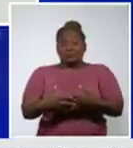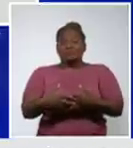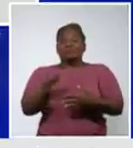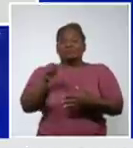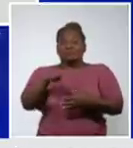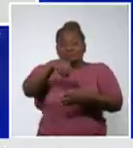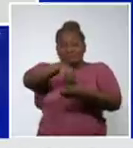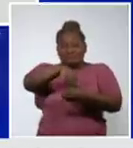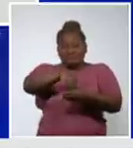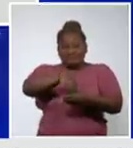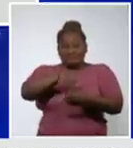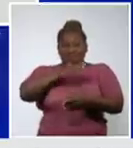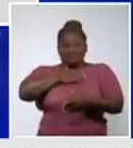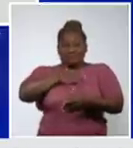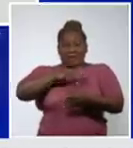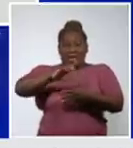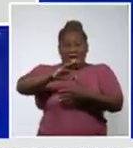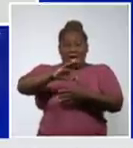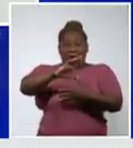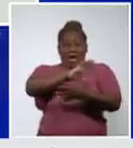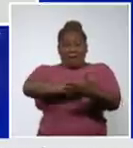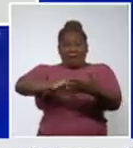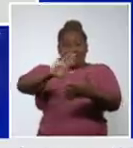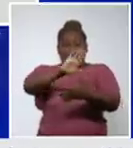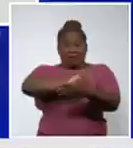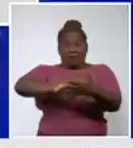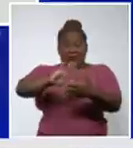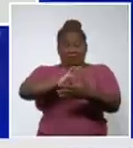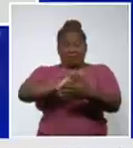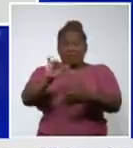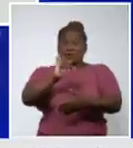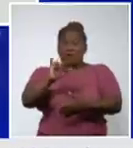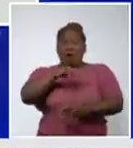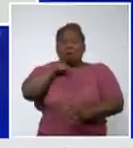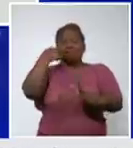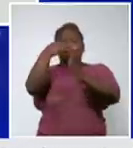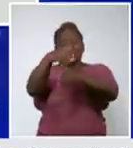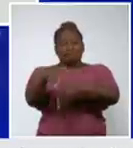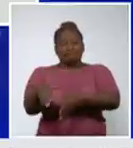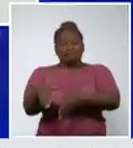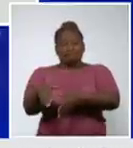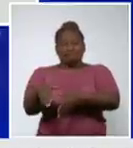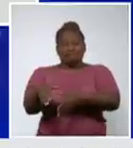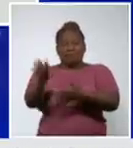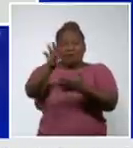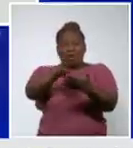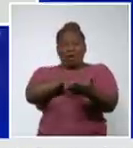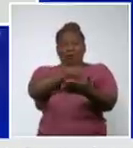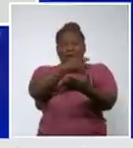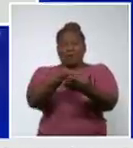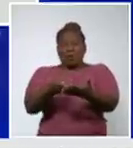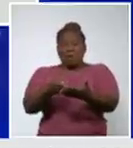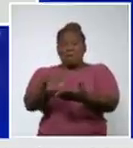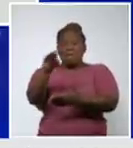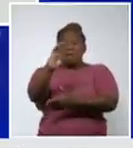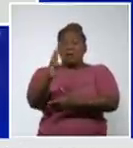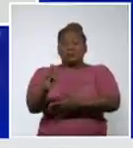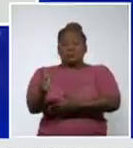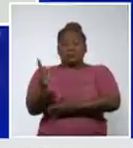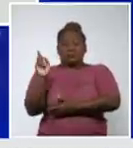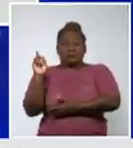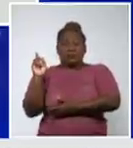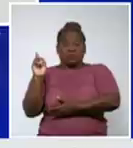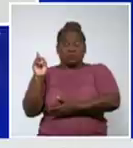región. Igualmente el número de fallecidos, también graficado, pues Brasil, una